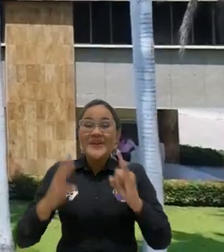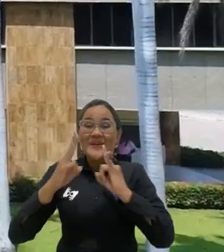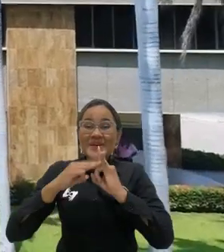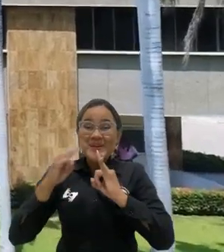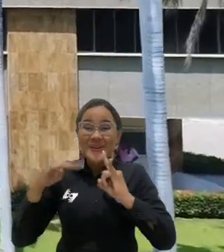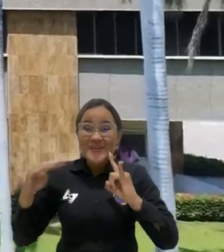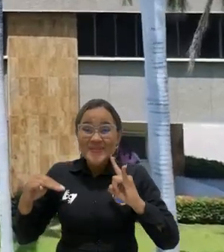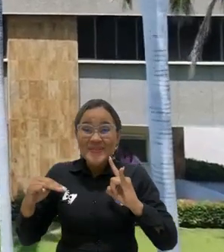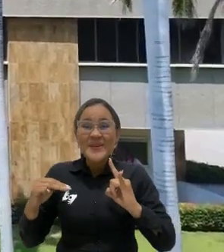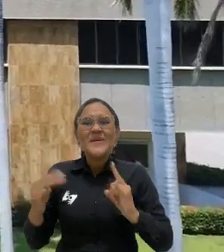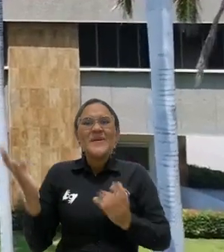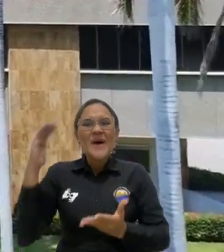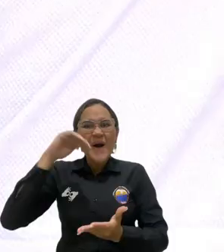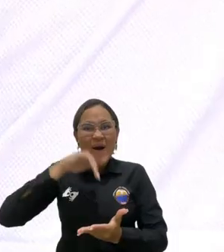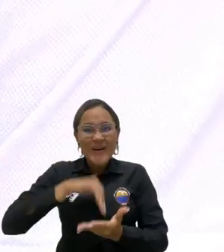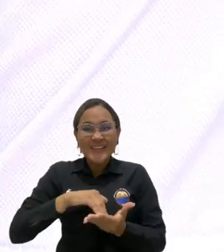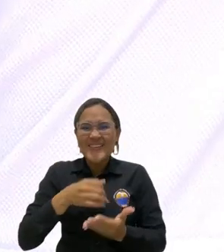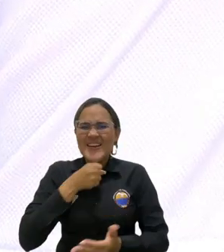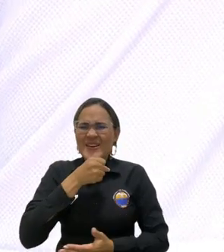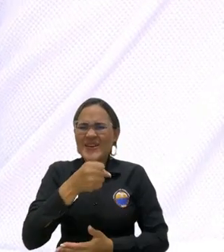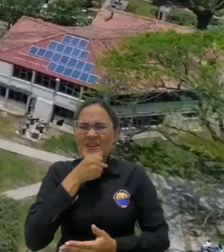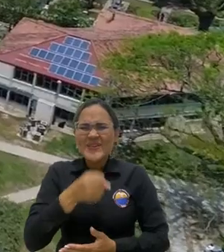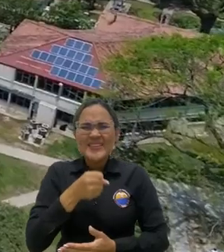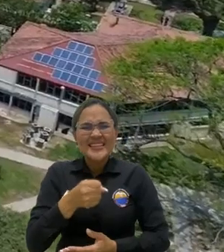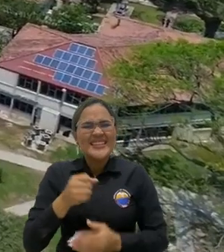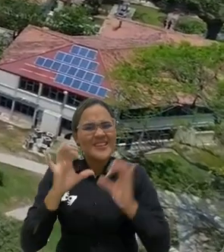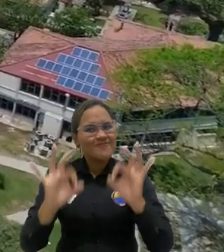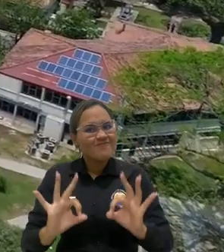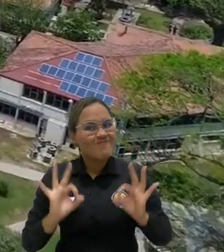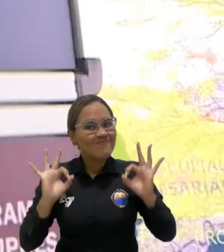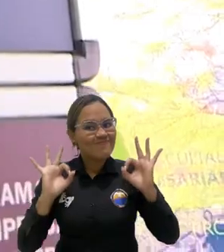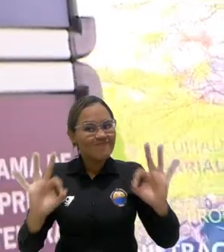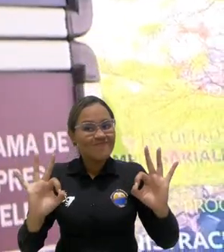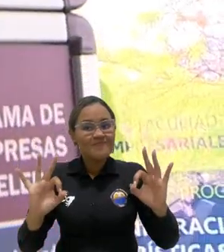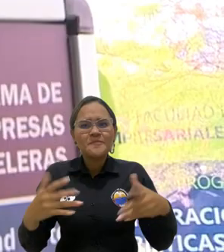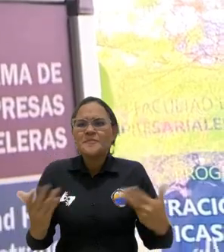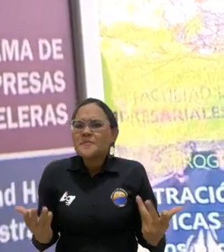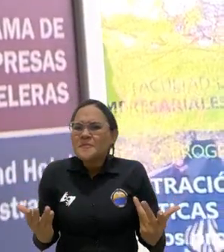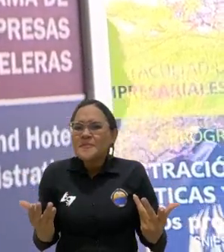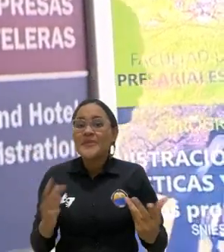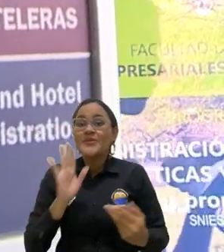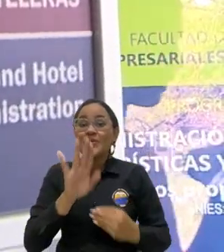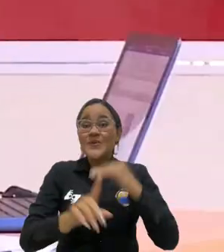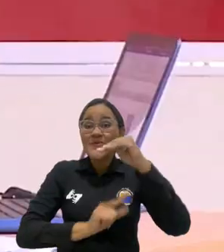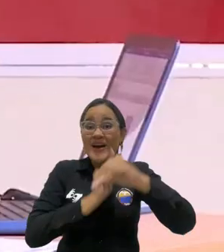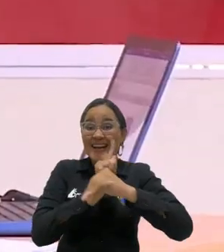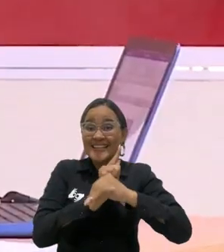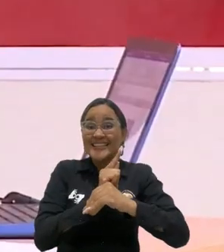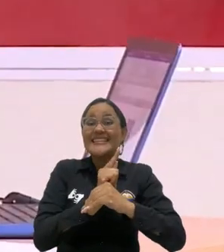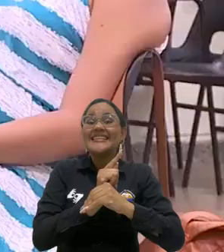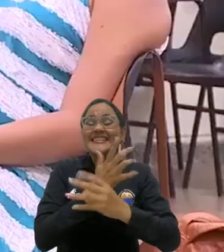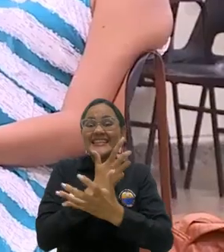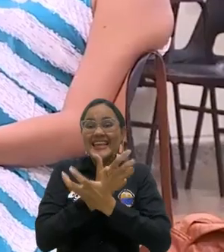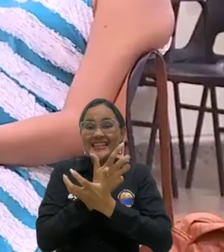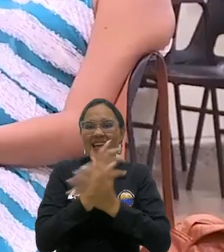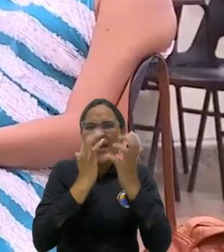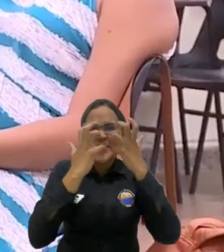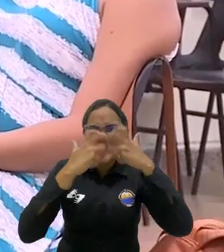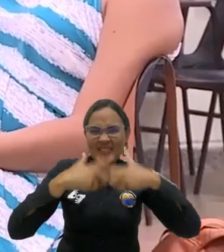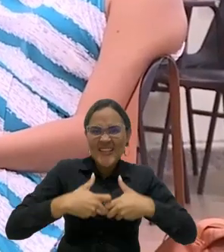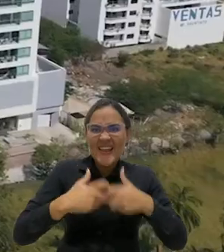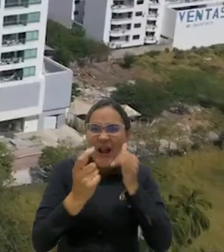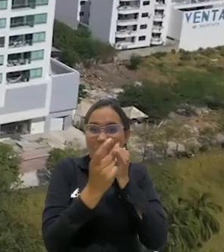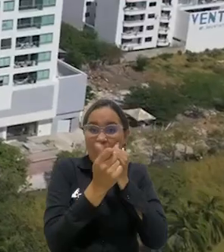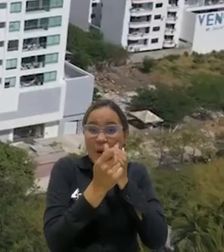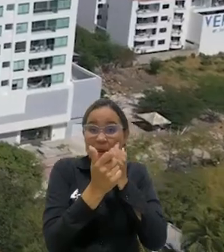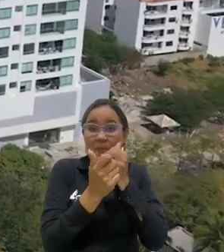la Universidad del Magdalena nuevamente es portadora de noticias de alta calidad esta vez desde la facultad de ciencias empresariales y económicas